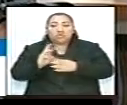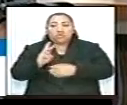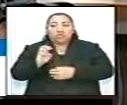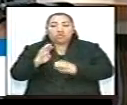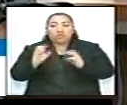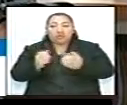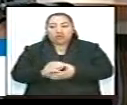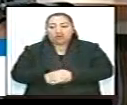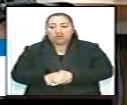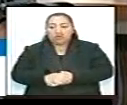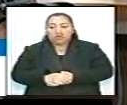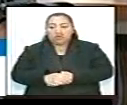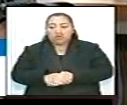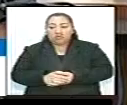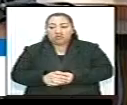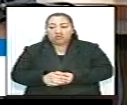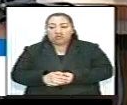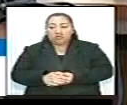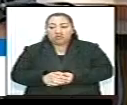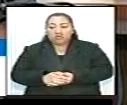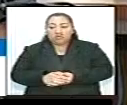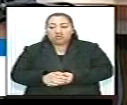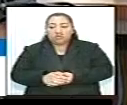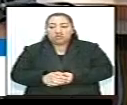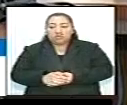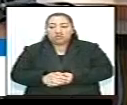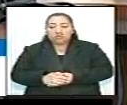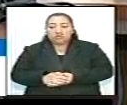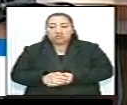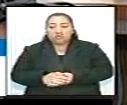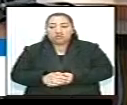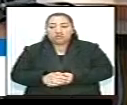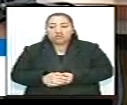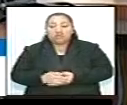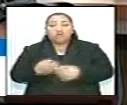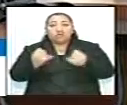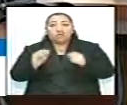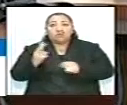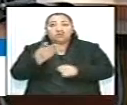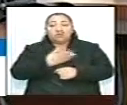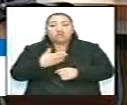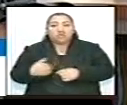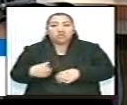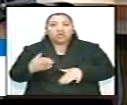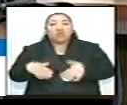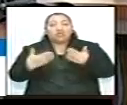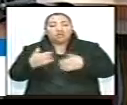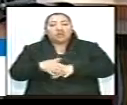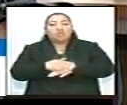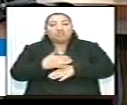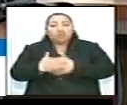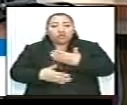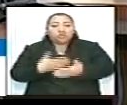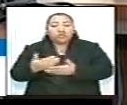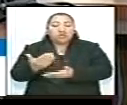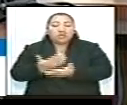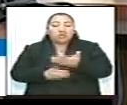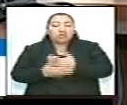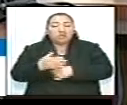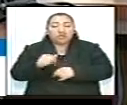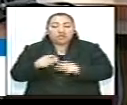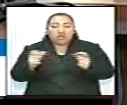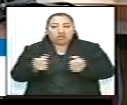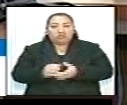del Congreso, informando a la vicepresidencia encargada de procesar y tramitar las iniciativas de